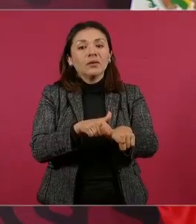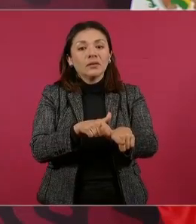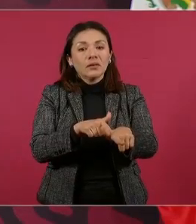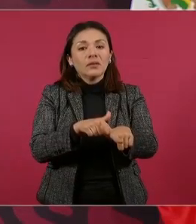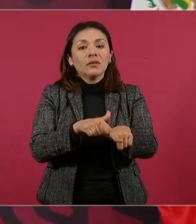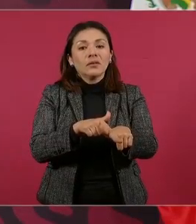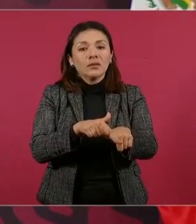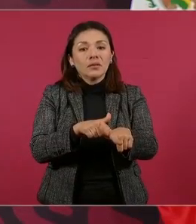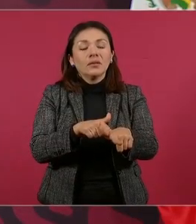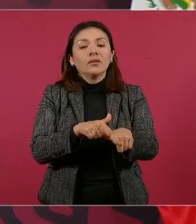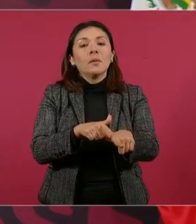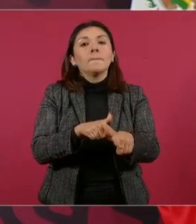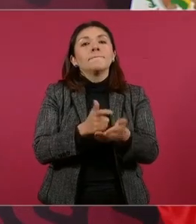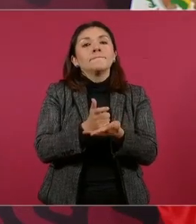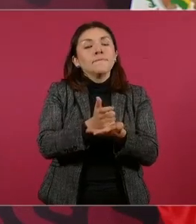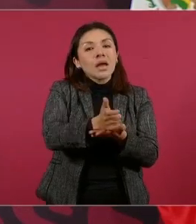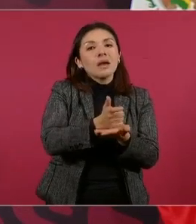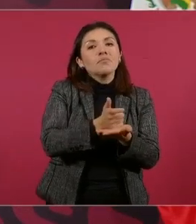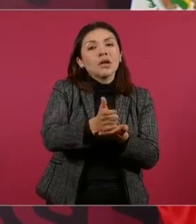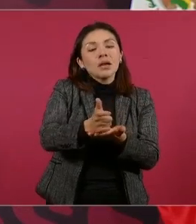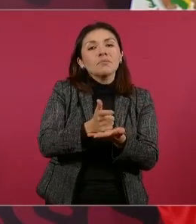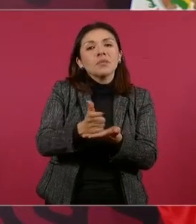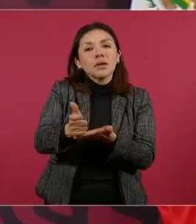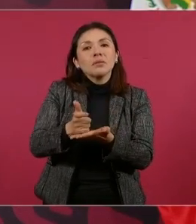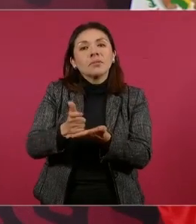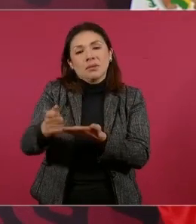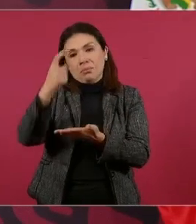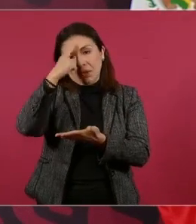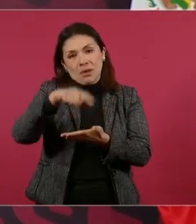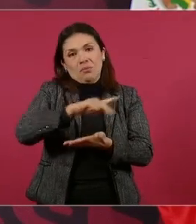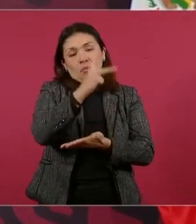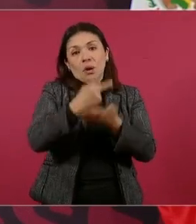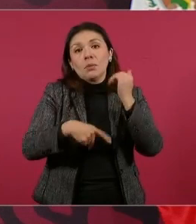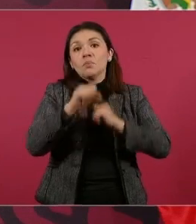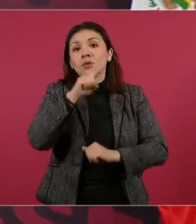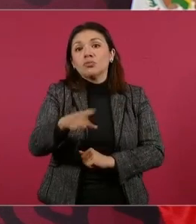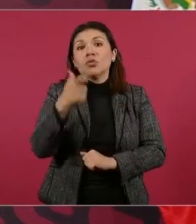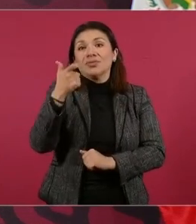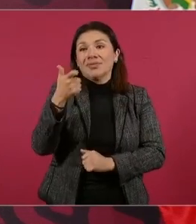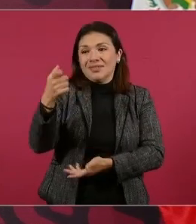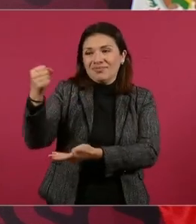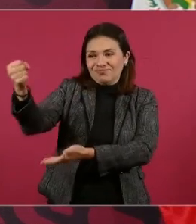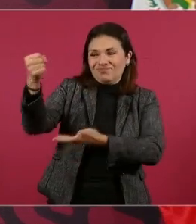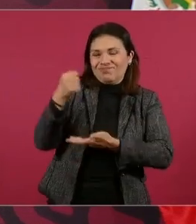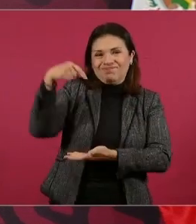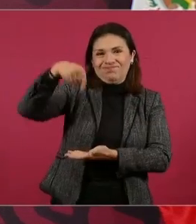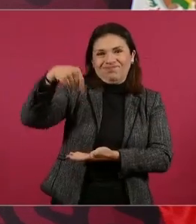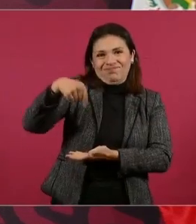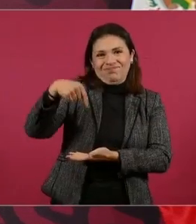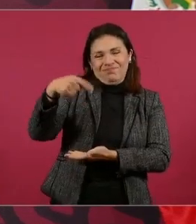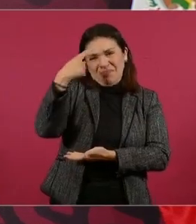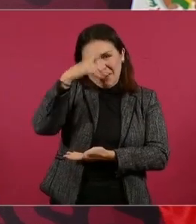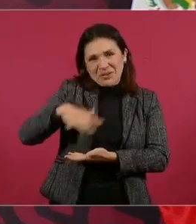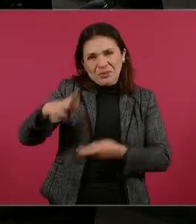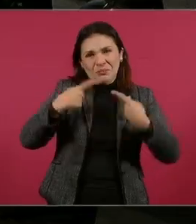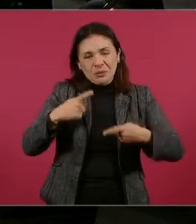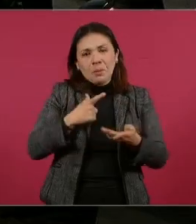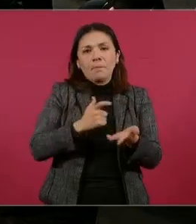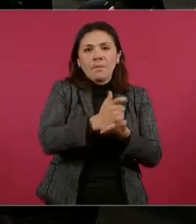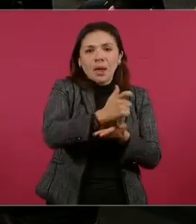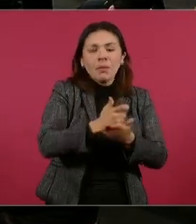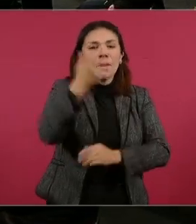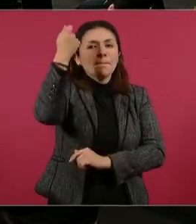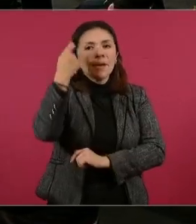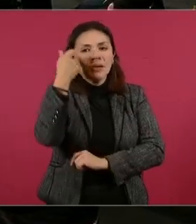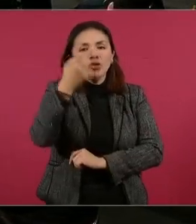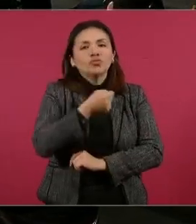eh financiando del presupuesto público las pensiones adultos mayores